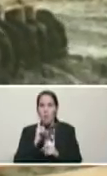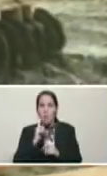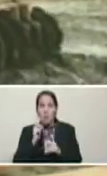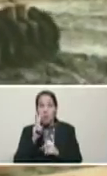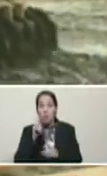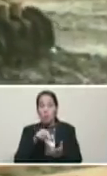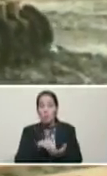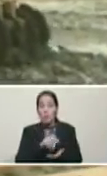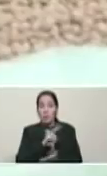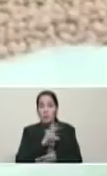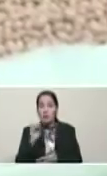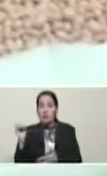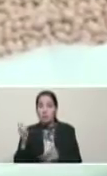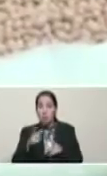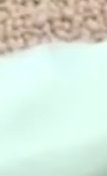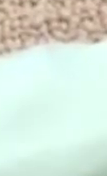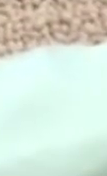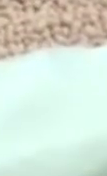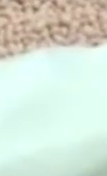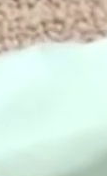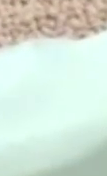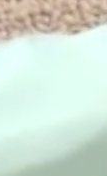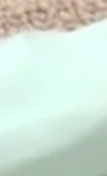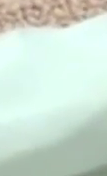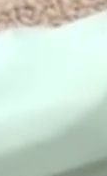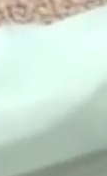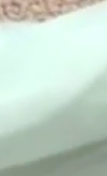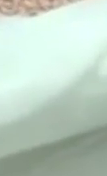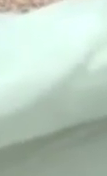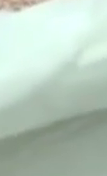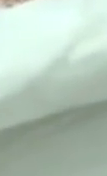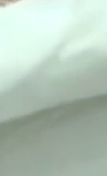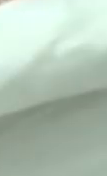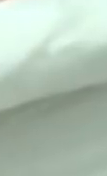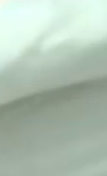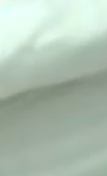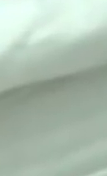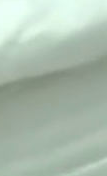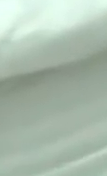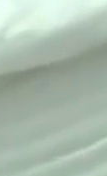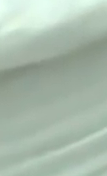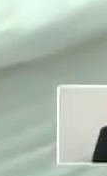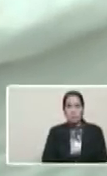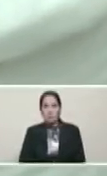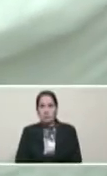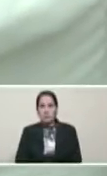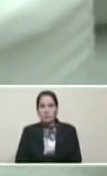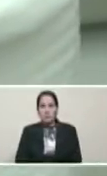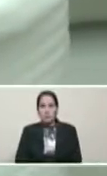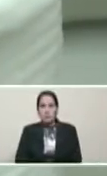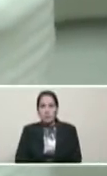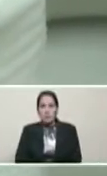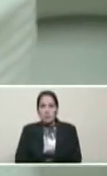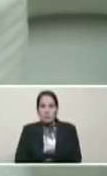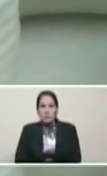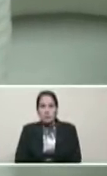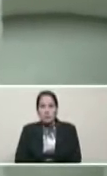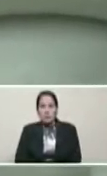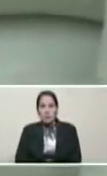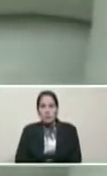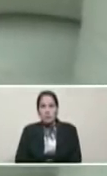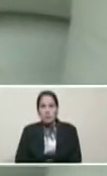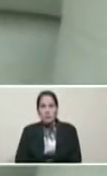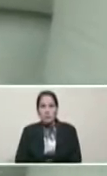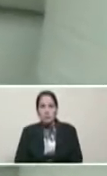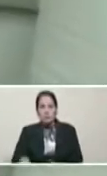2500 hectáreas que estamos iniciando el plan de siembra de invierno 2019